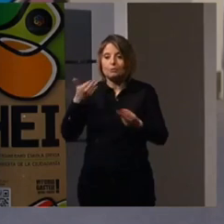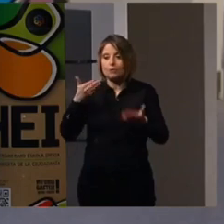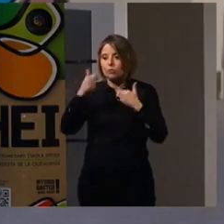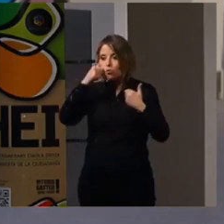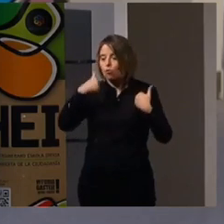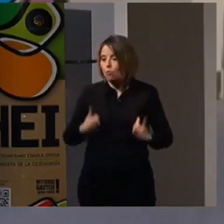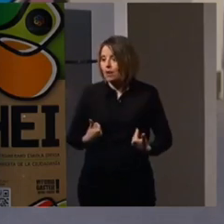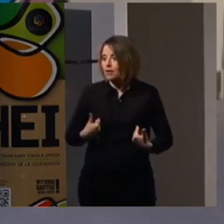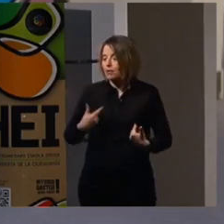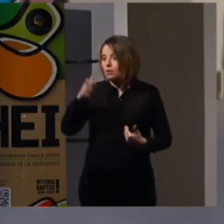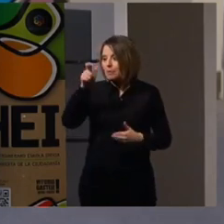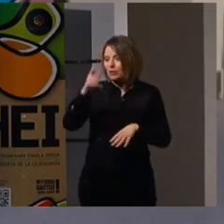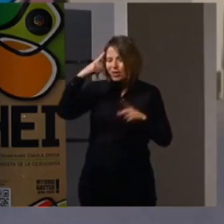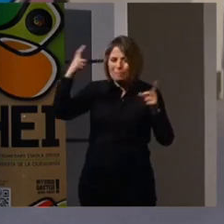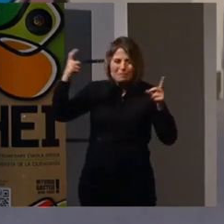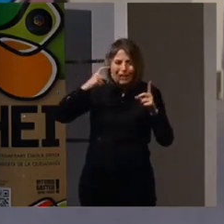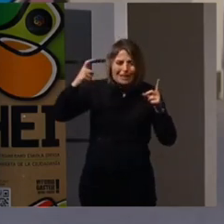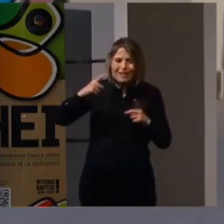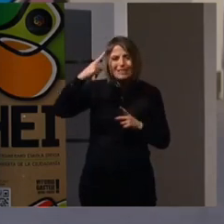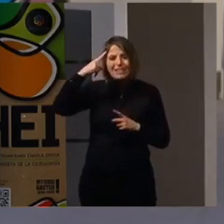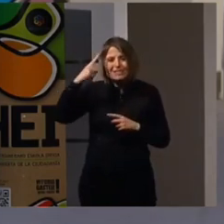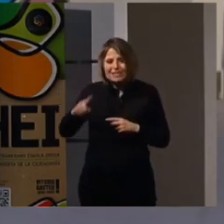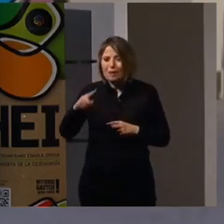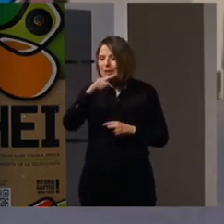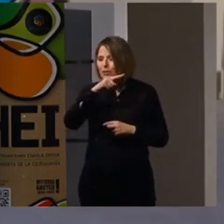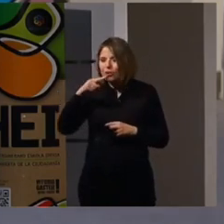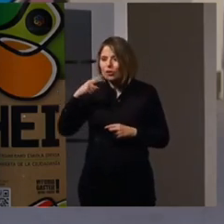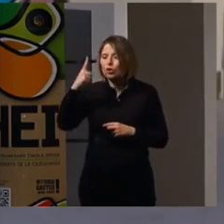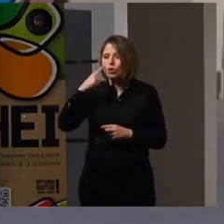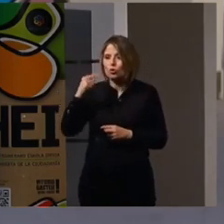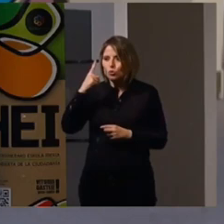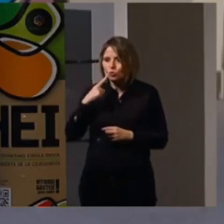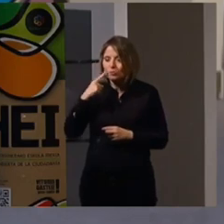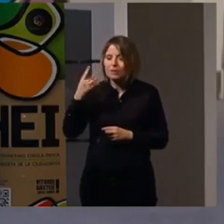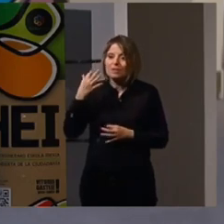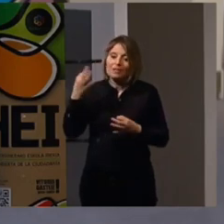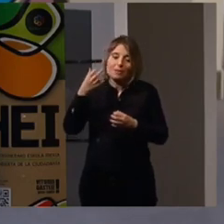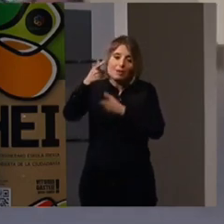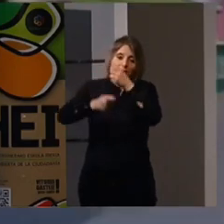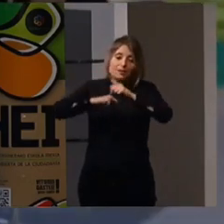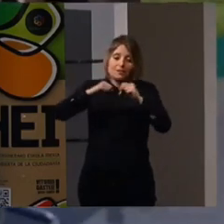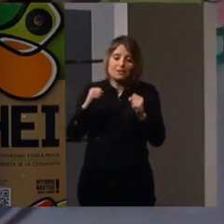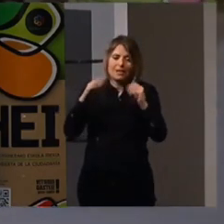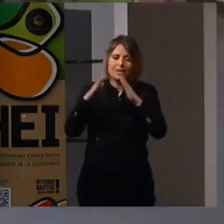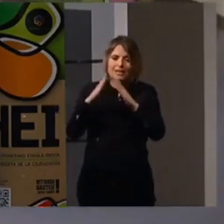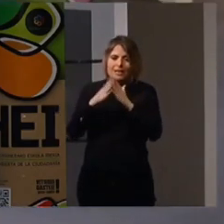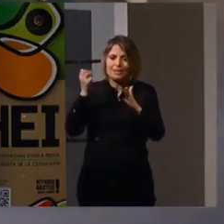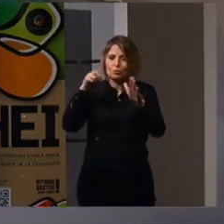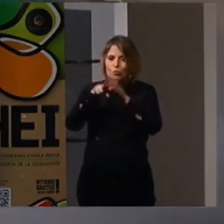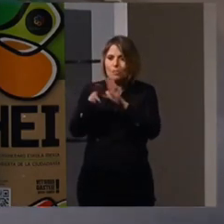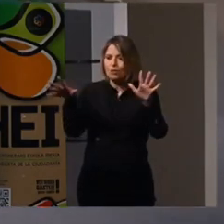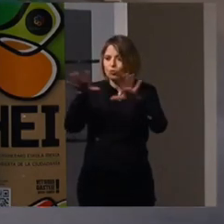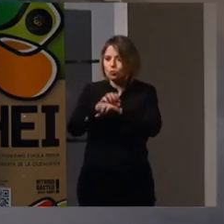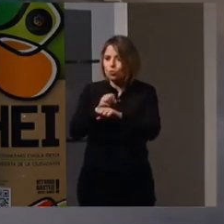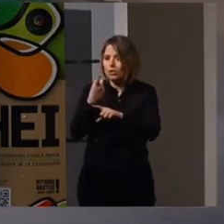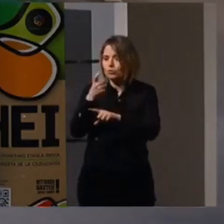por humanidad, el que está con una migraña, que sabe perfectamente que es una migraña, que las tiene y habitualmente, que está con la persiana y que ha bajado, pues que se quede en su casa tumbado a oscuras y no tenga